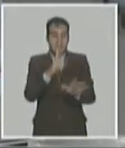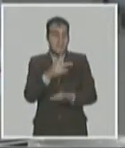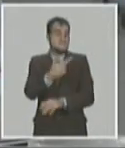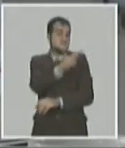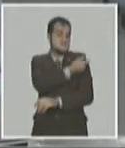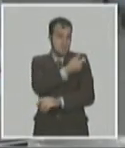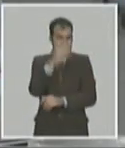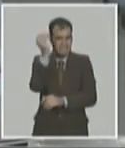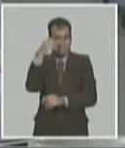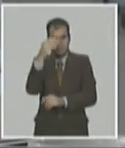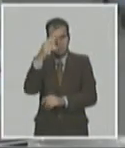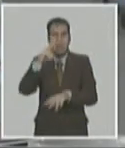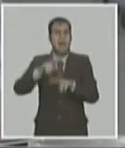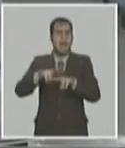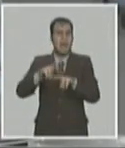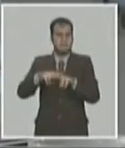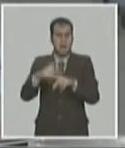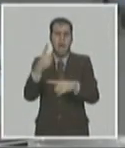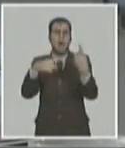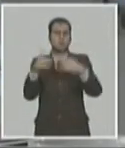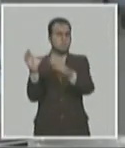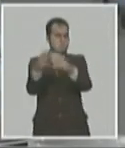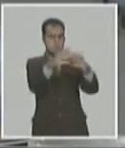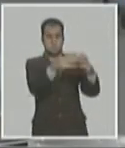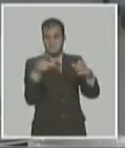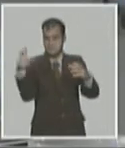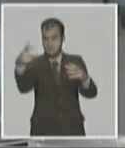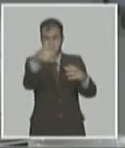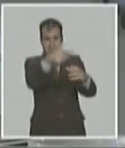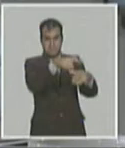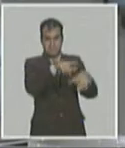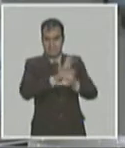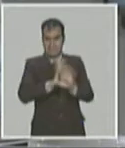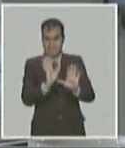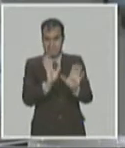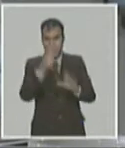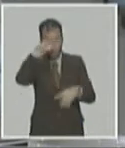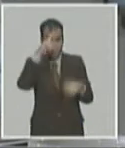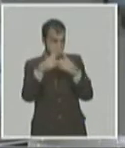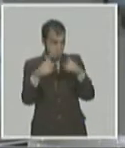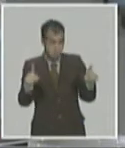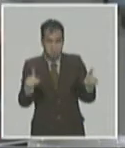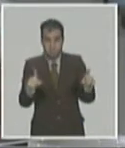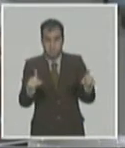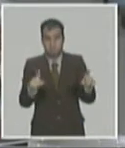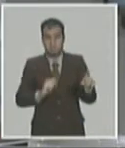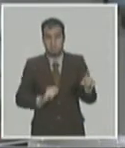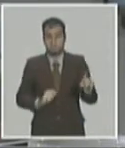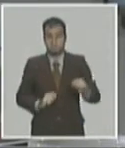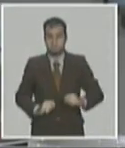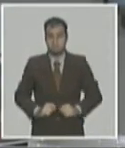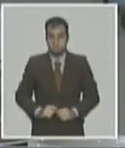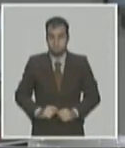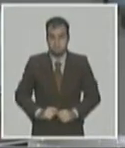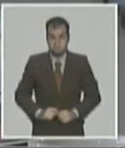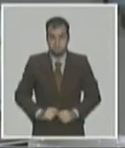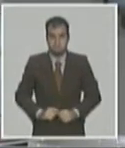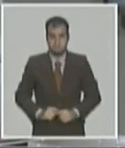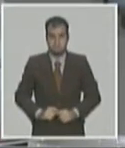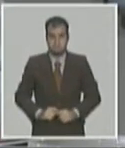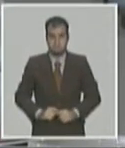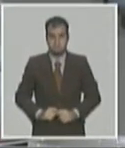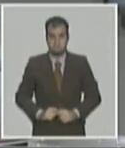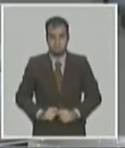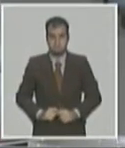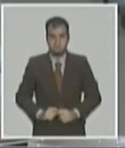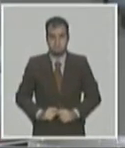que se está realizando a grupos y a zonas y territorios de riesgo, unido a que pueda